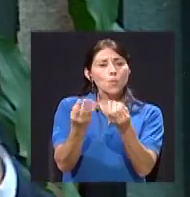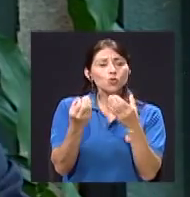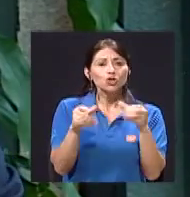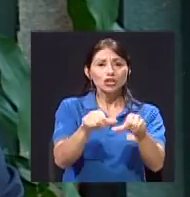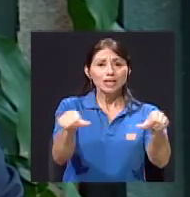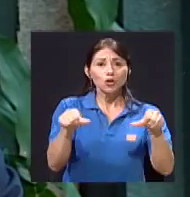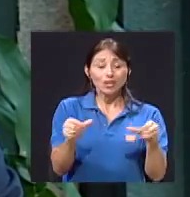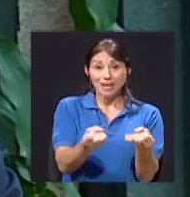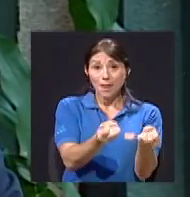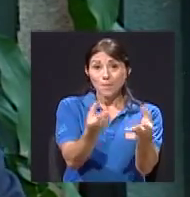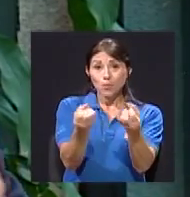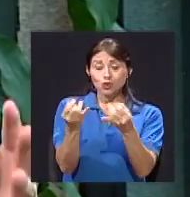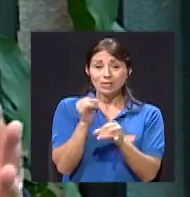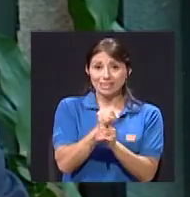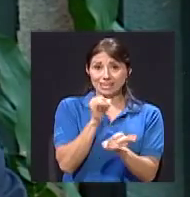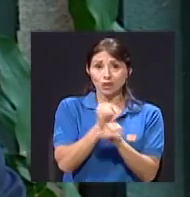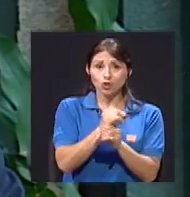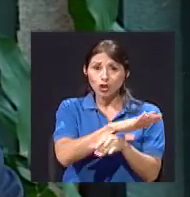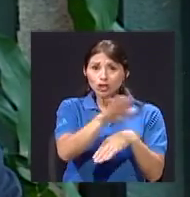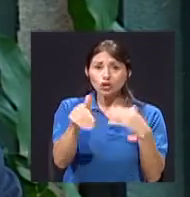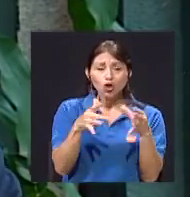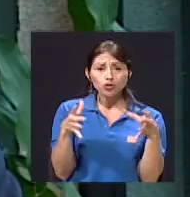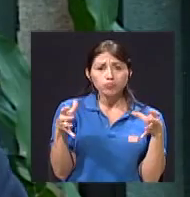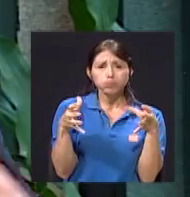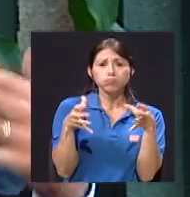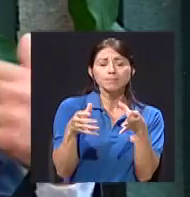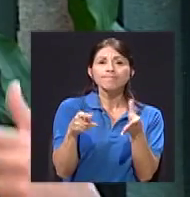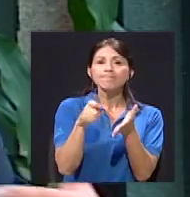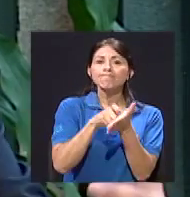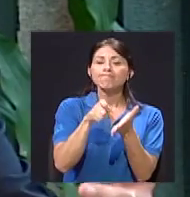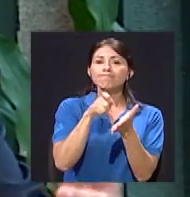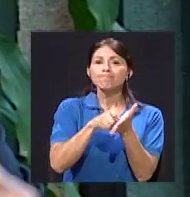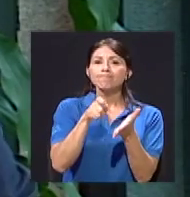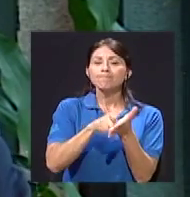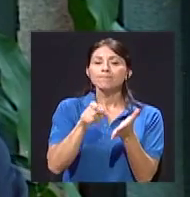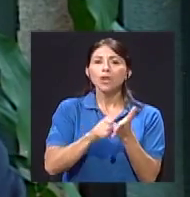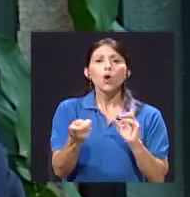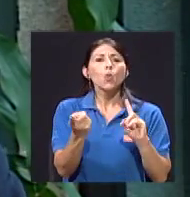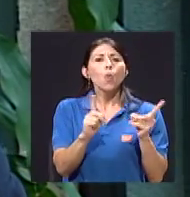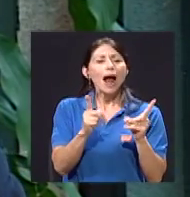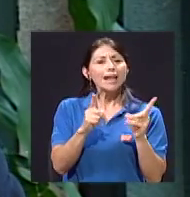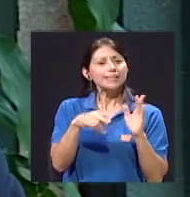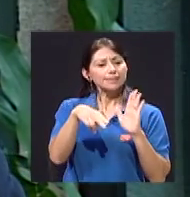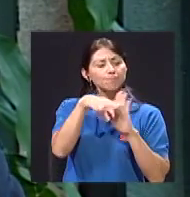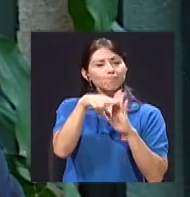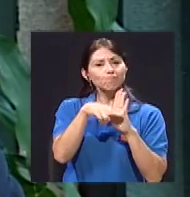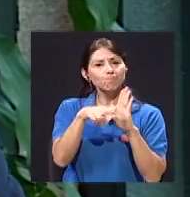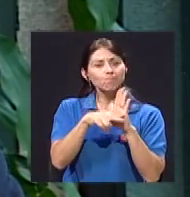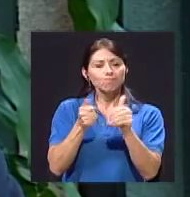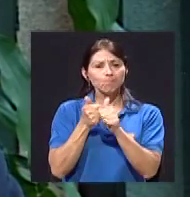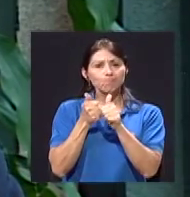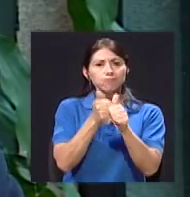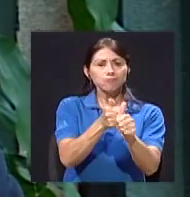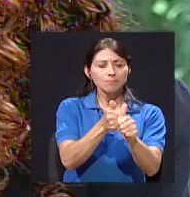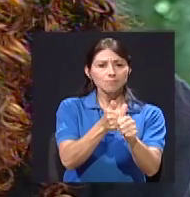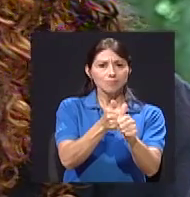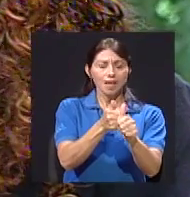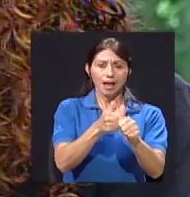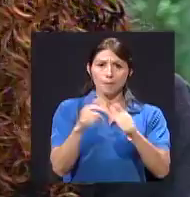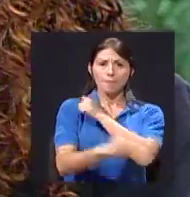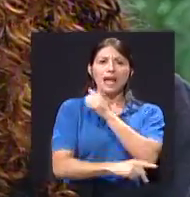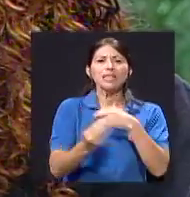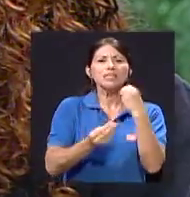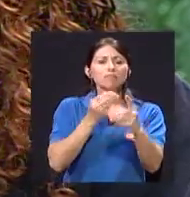construyen realmente cuáles son las directrices y las políticas sobre las cuales se va a orientar los esfuerzos del país en temas de salud y enfermedad. Tal vez el